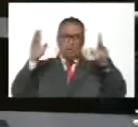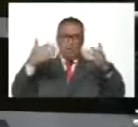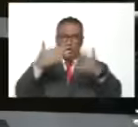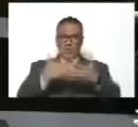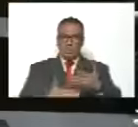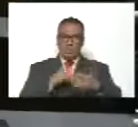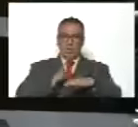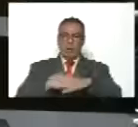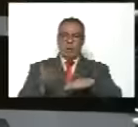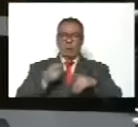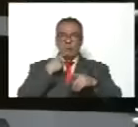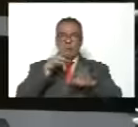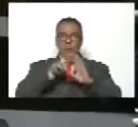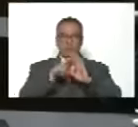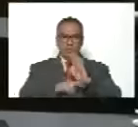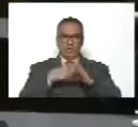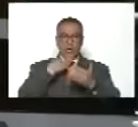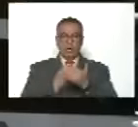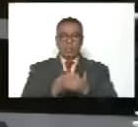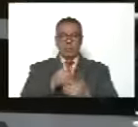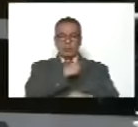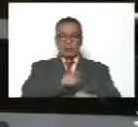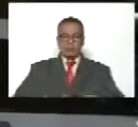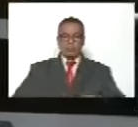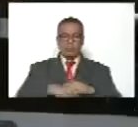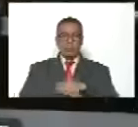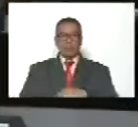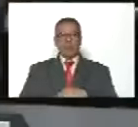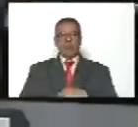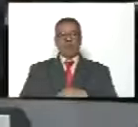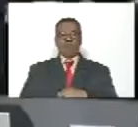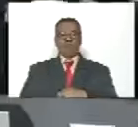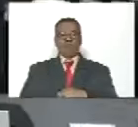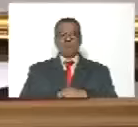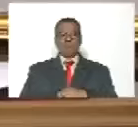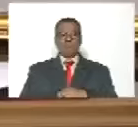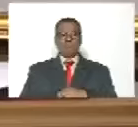de cuentas y regulación. Gracias, señor presidente.